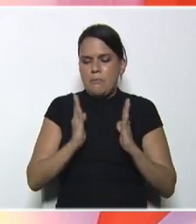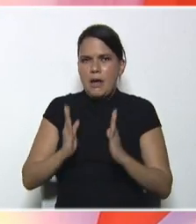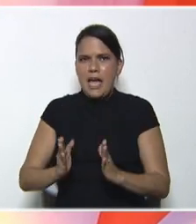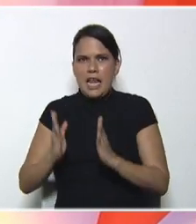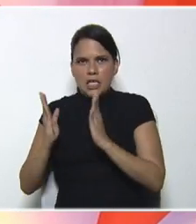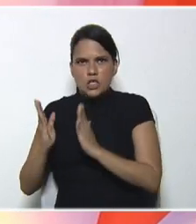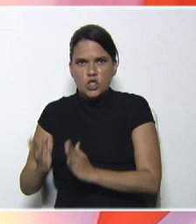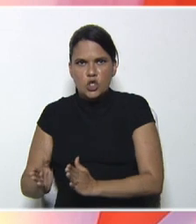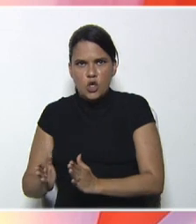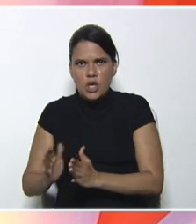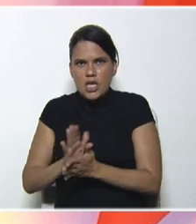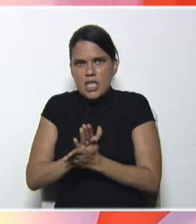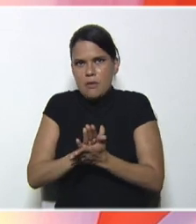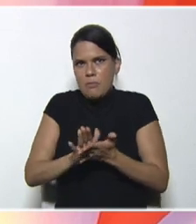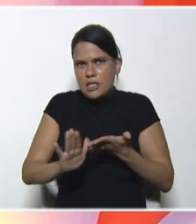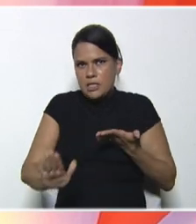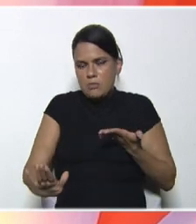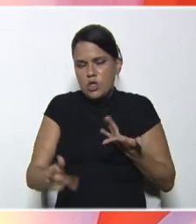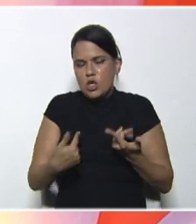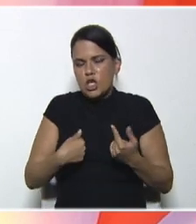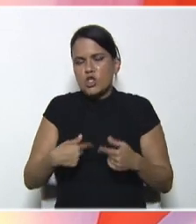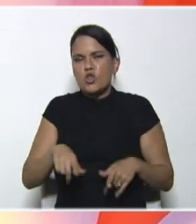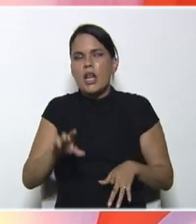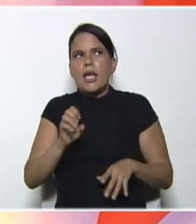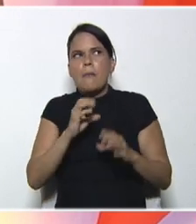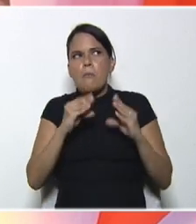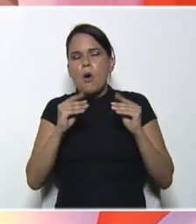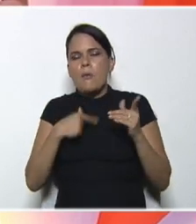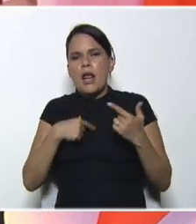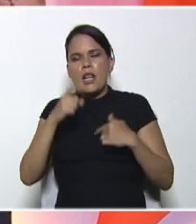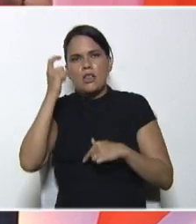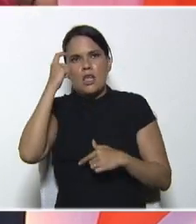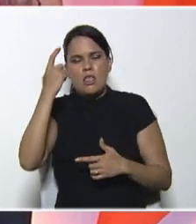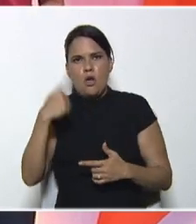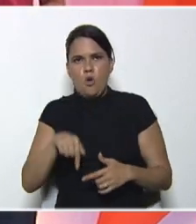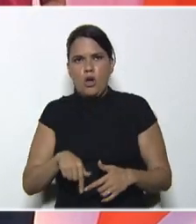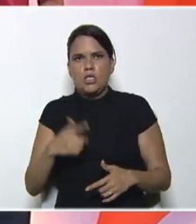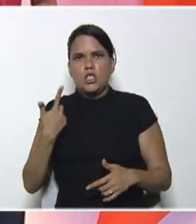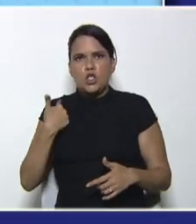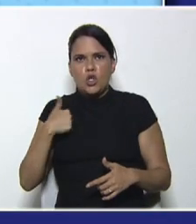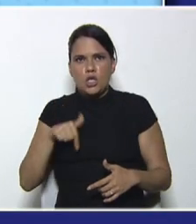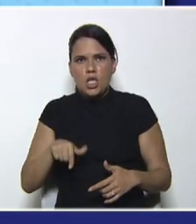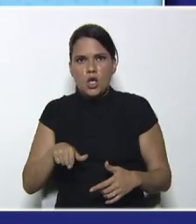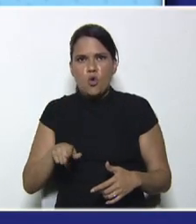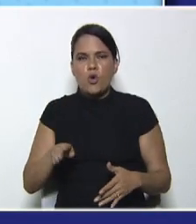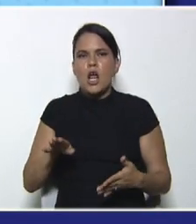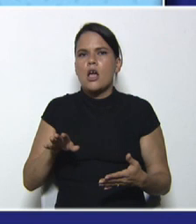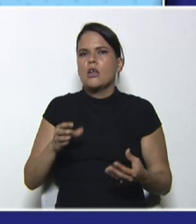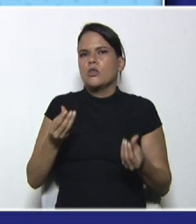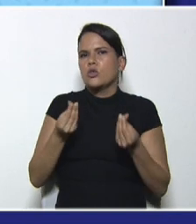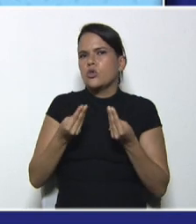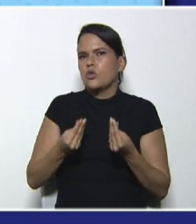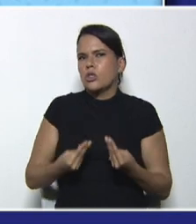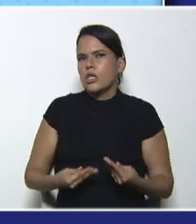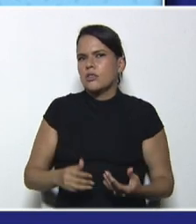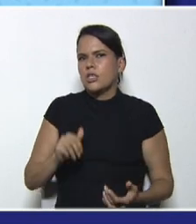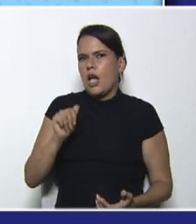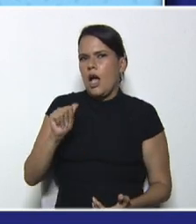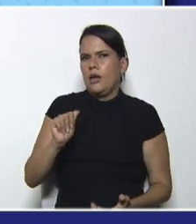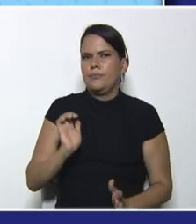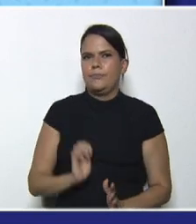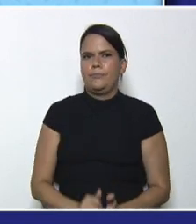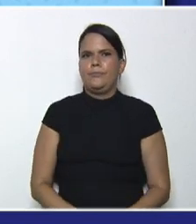son las básicas que vamos a mencionar el día de hoy. Si yo tengo una sustancia A, aquí tenemos